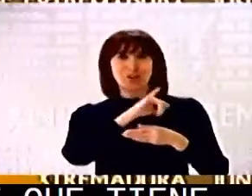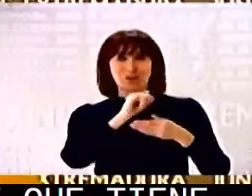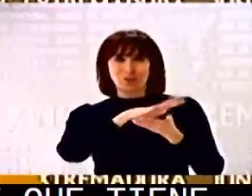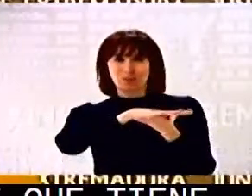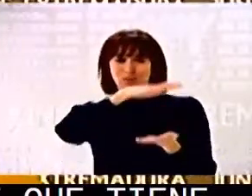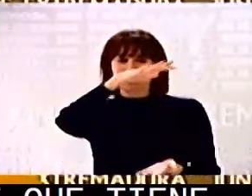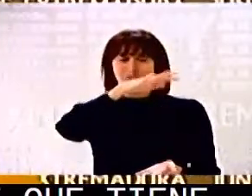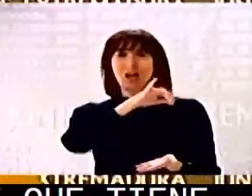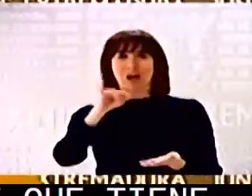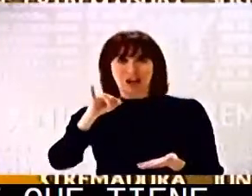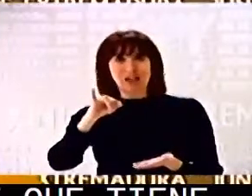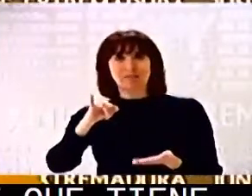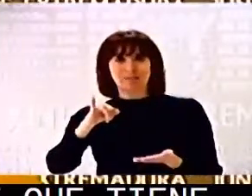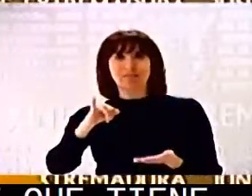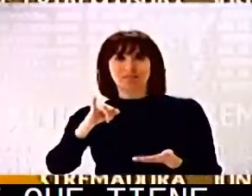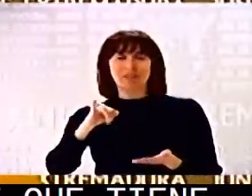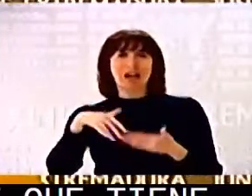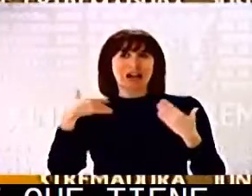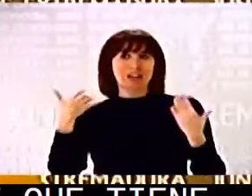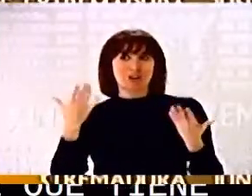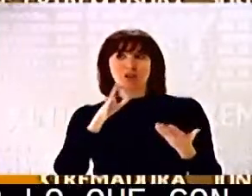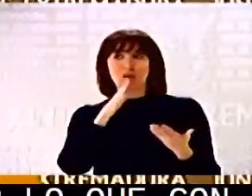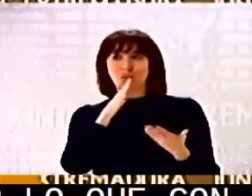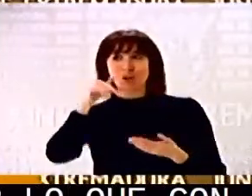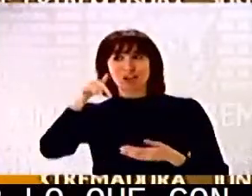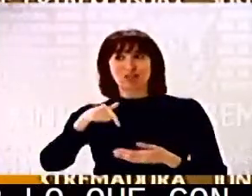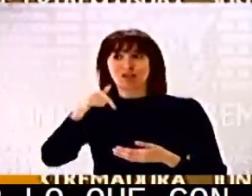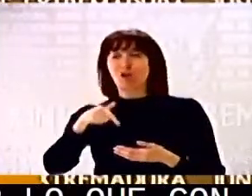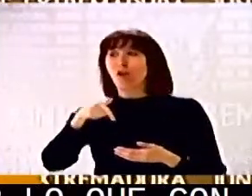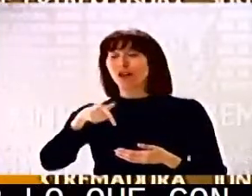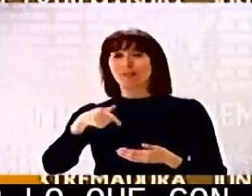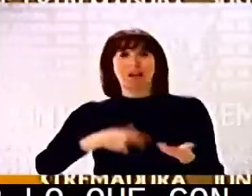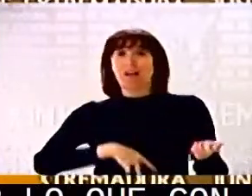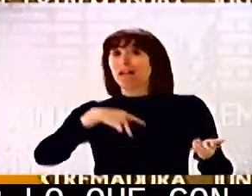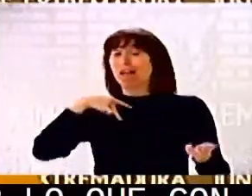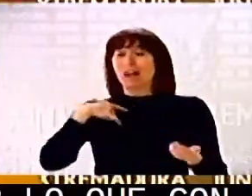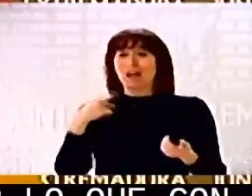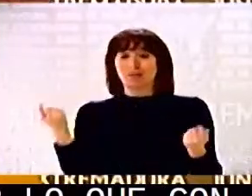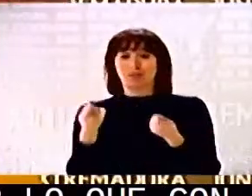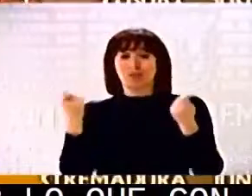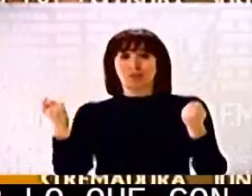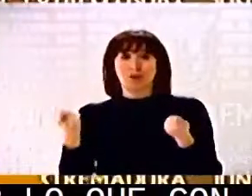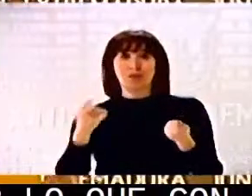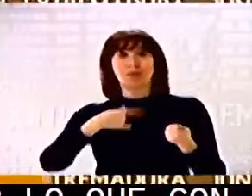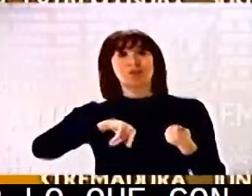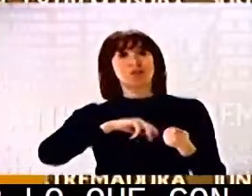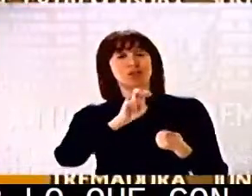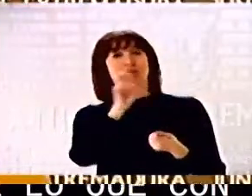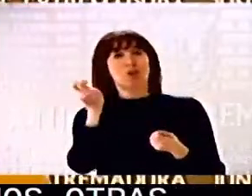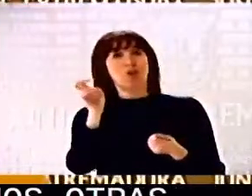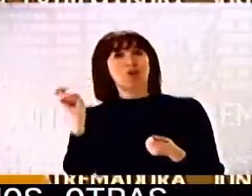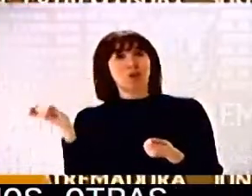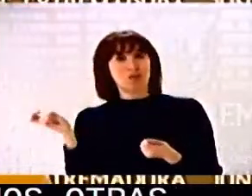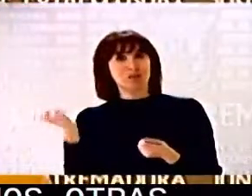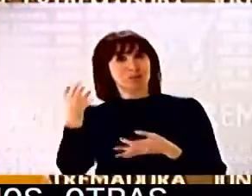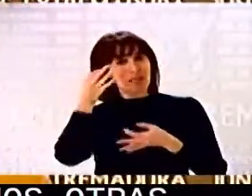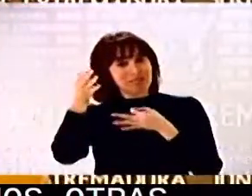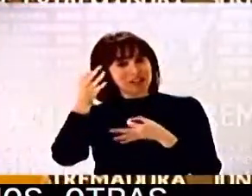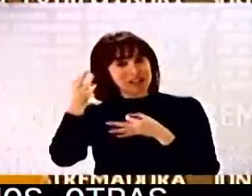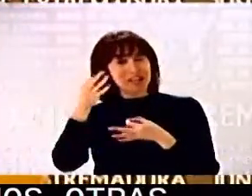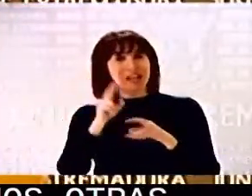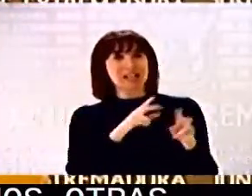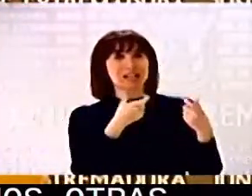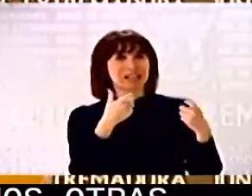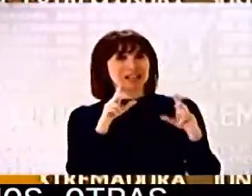que con esta rueda general que damos hoy haremos otras ruedas quizás monográficas sobre aquellos